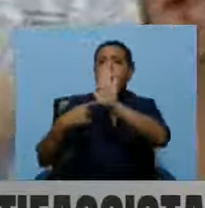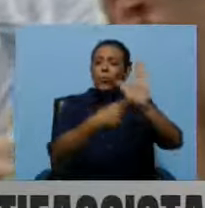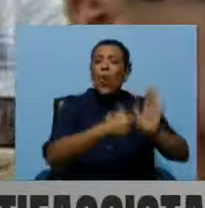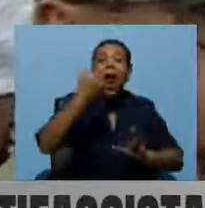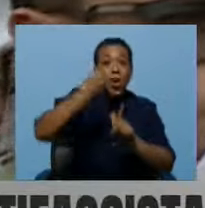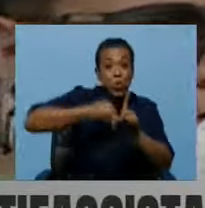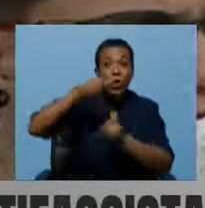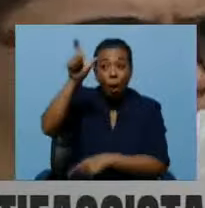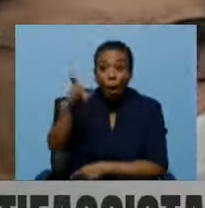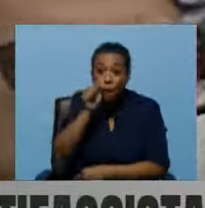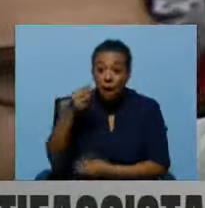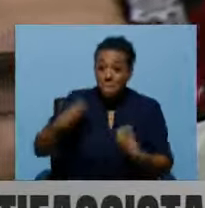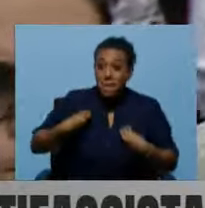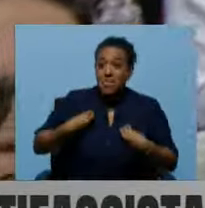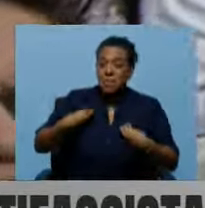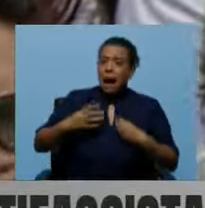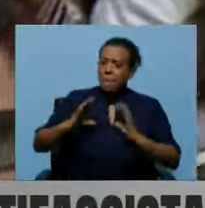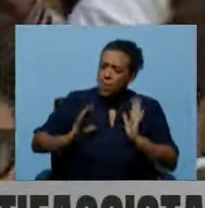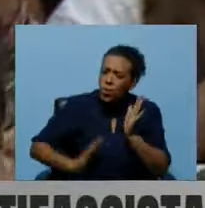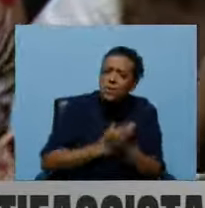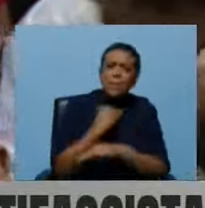representa la